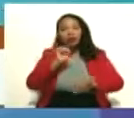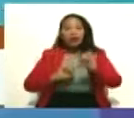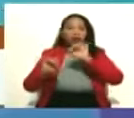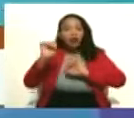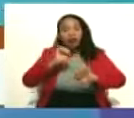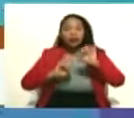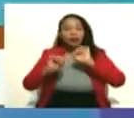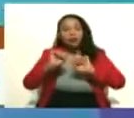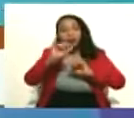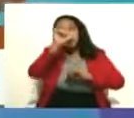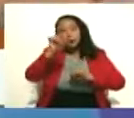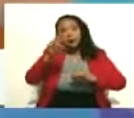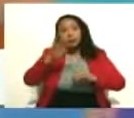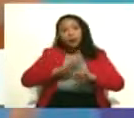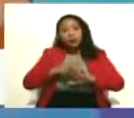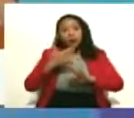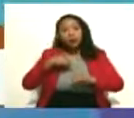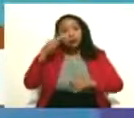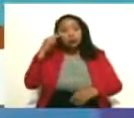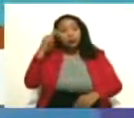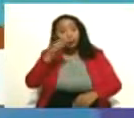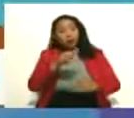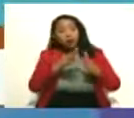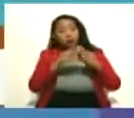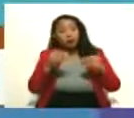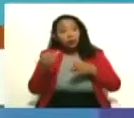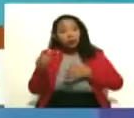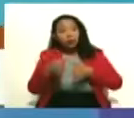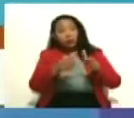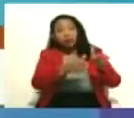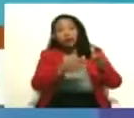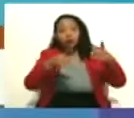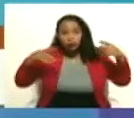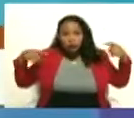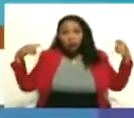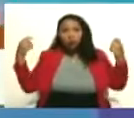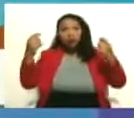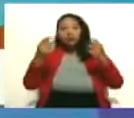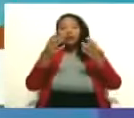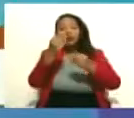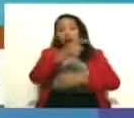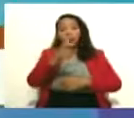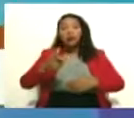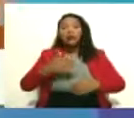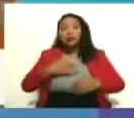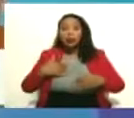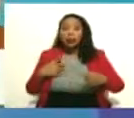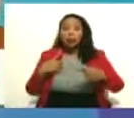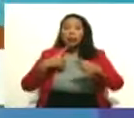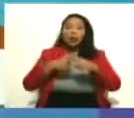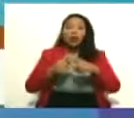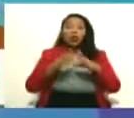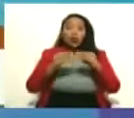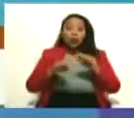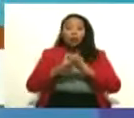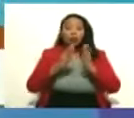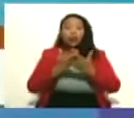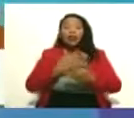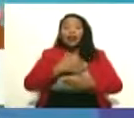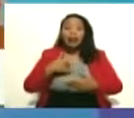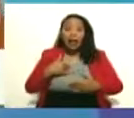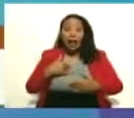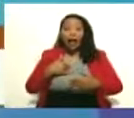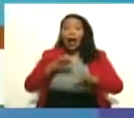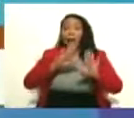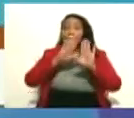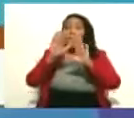el Esequibo, porque nos hemos dado cuenta en todo este camino de campaña que mucha gente se quiere sumar, que todo el mundo quiere dejar su nombre, que